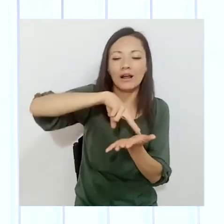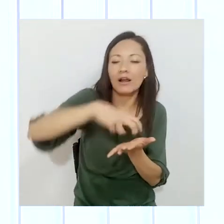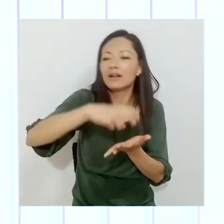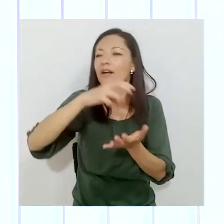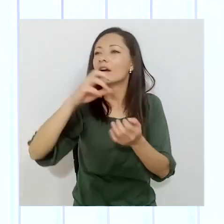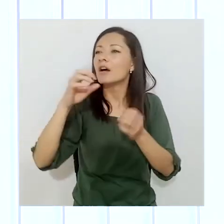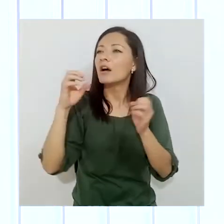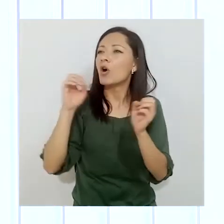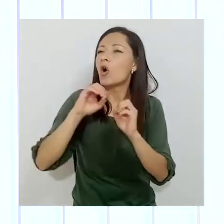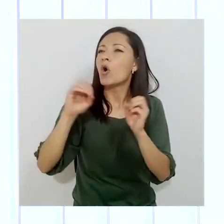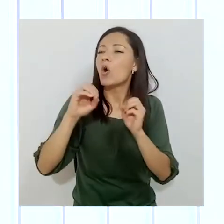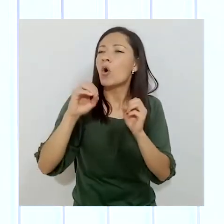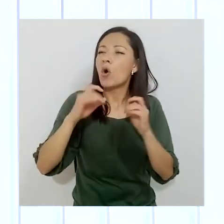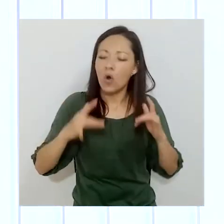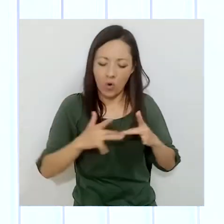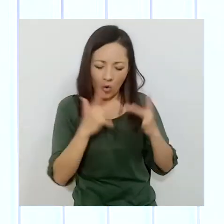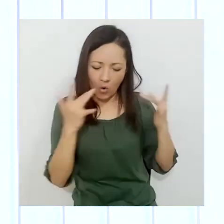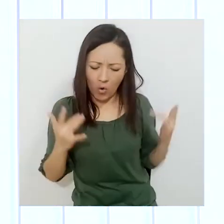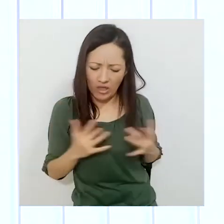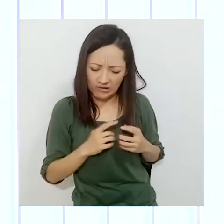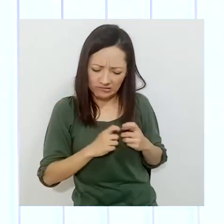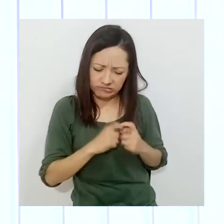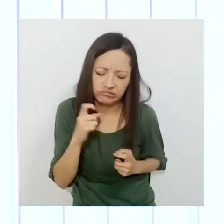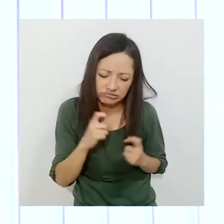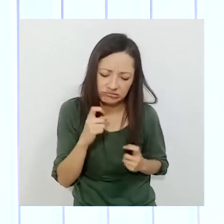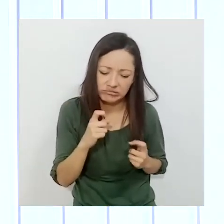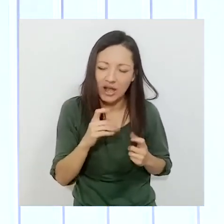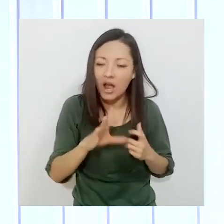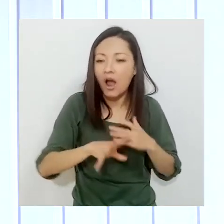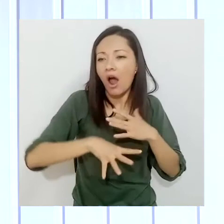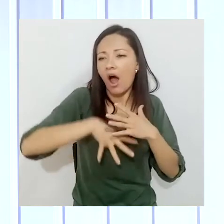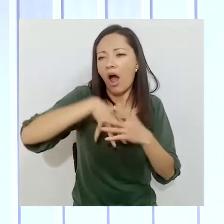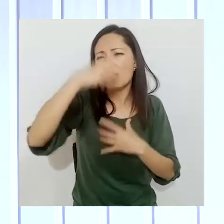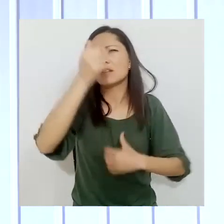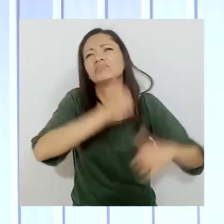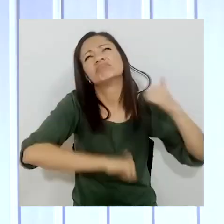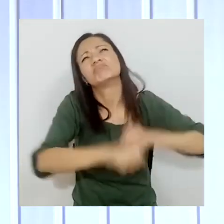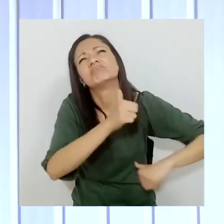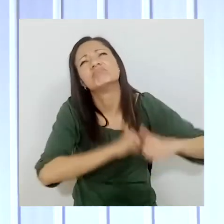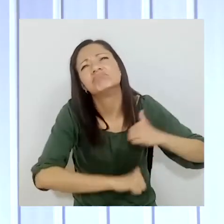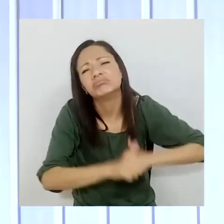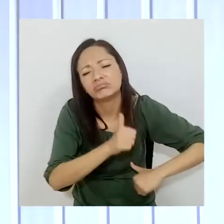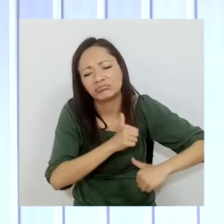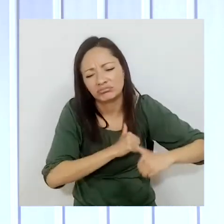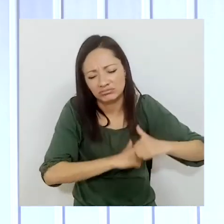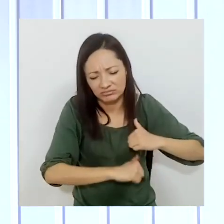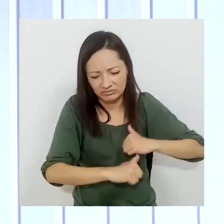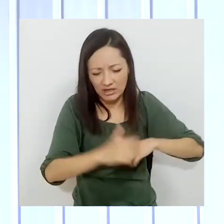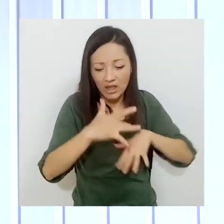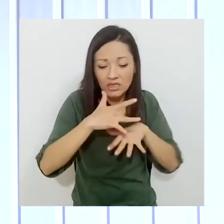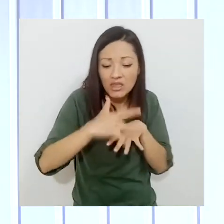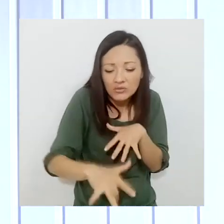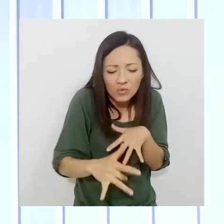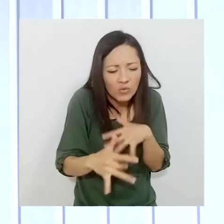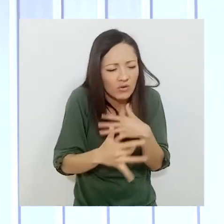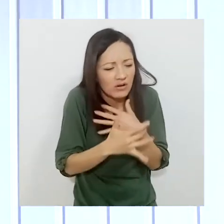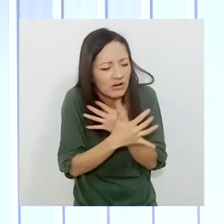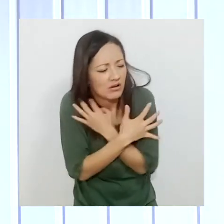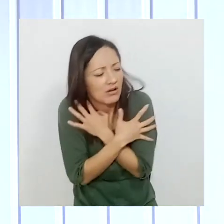nuestro corazón deshecho, nuestra alma lastimada, que tenemos nudos que nos tienen ahí